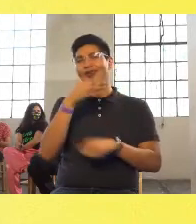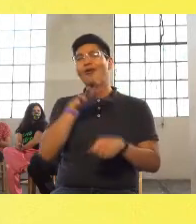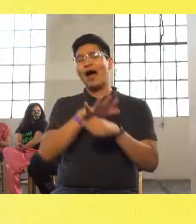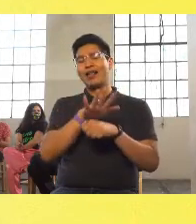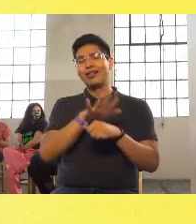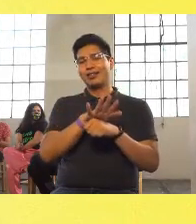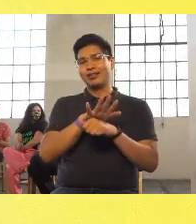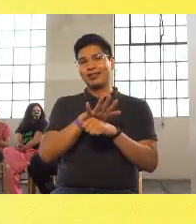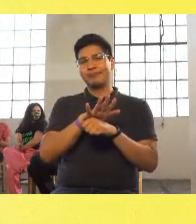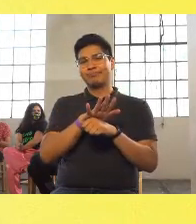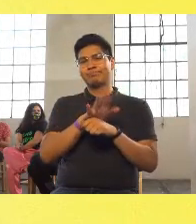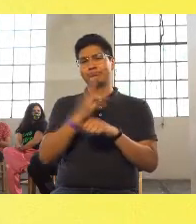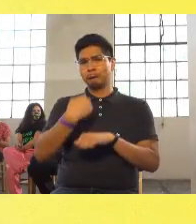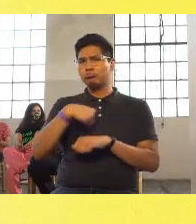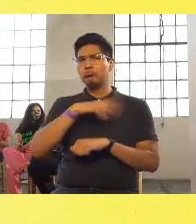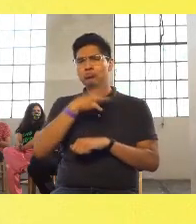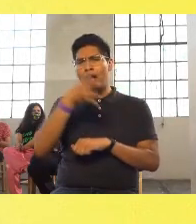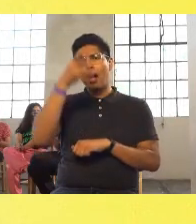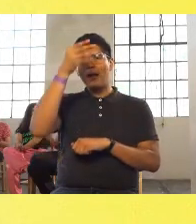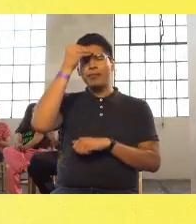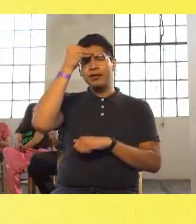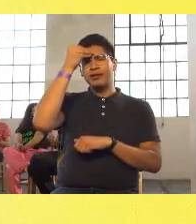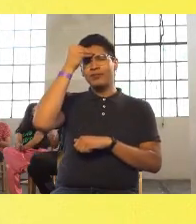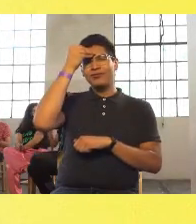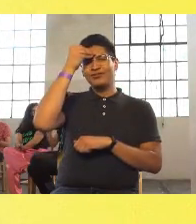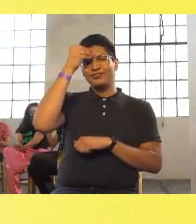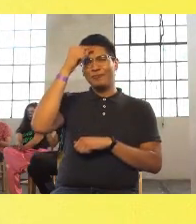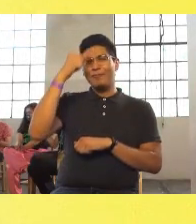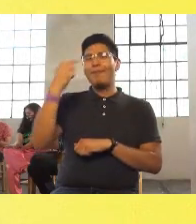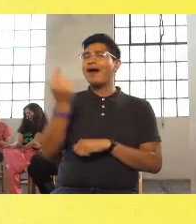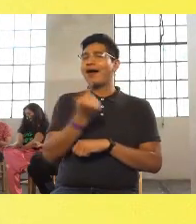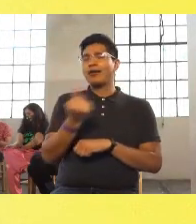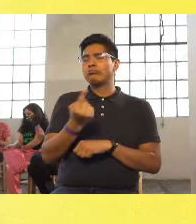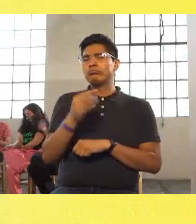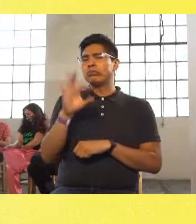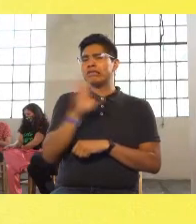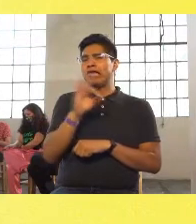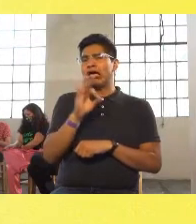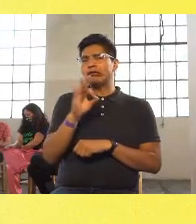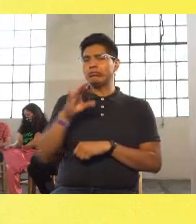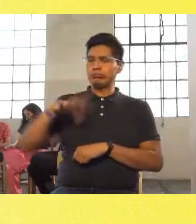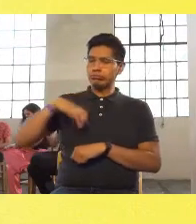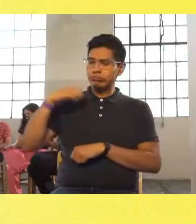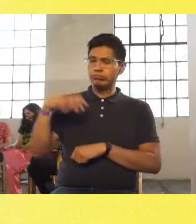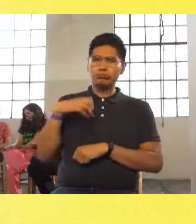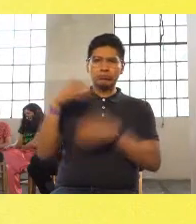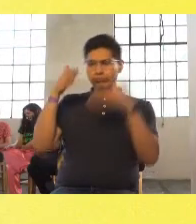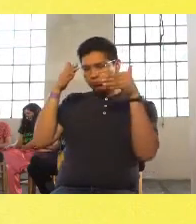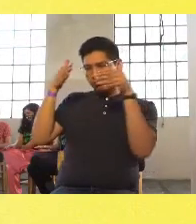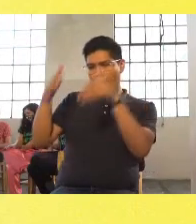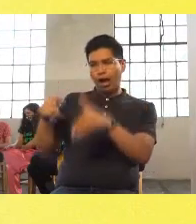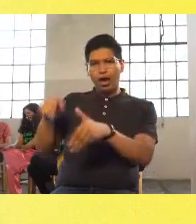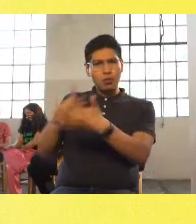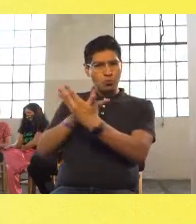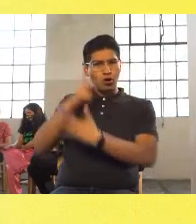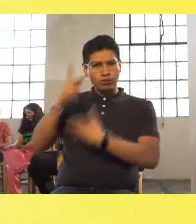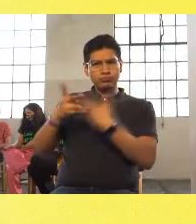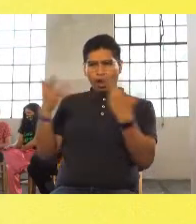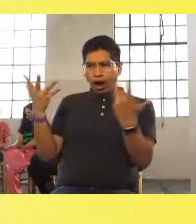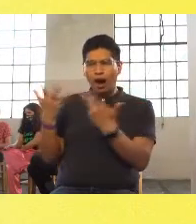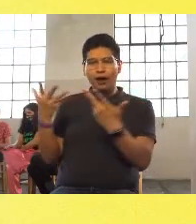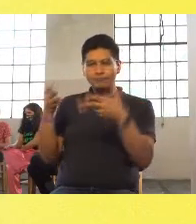grupa es que hemos aprendido a canalizar el poco o el mucho esfuerzo que podemos poner para que algo salga, ¿no? Y